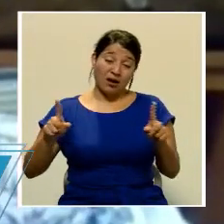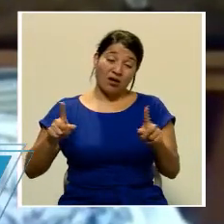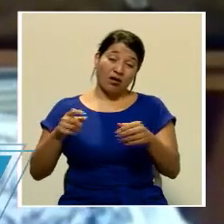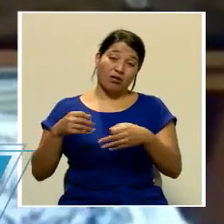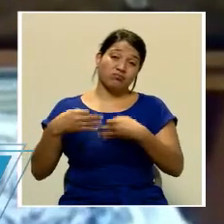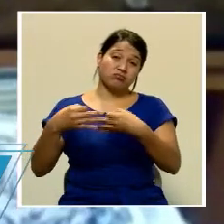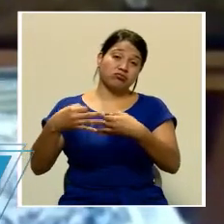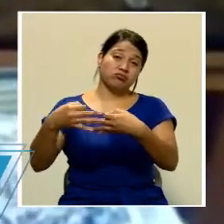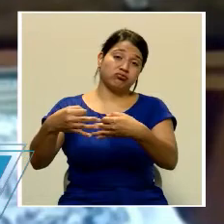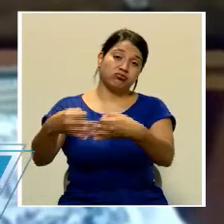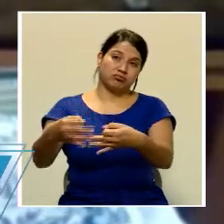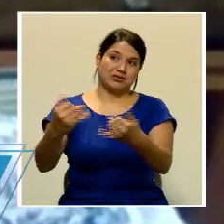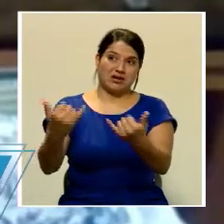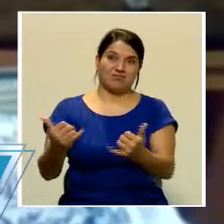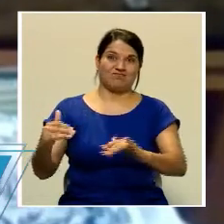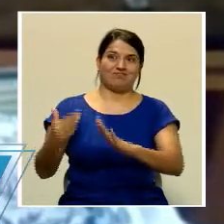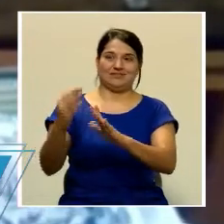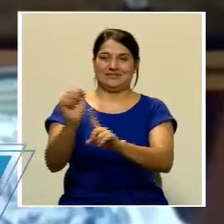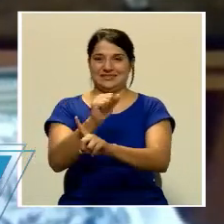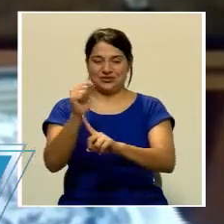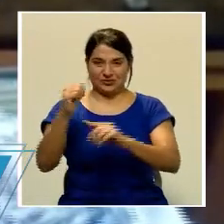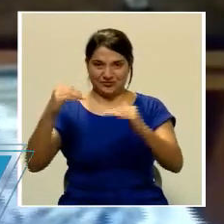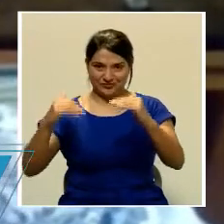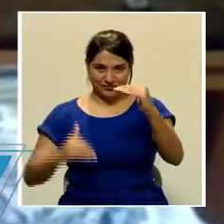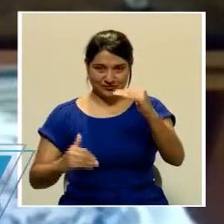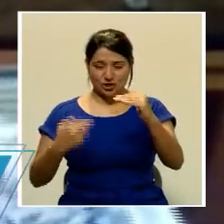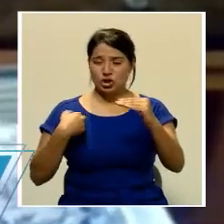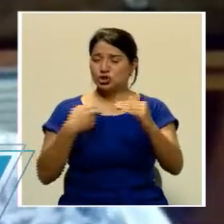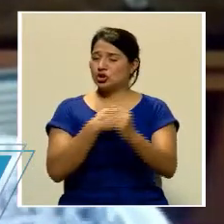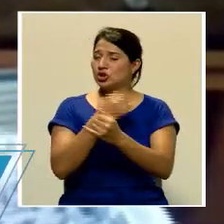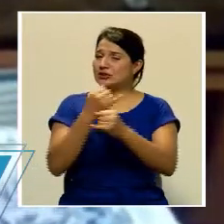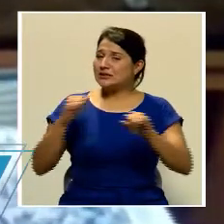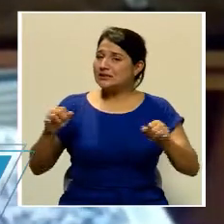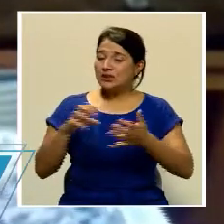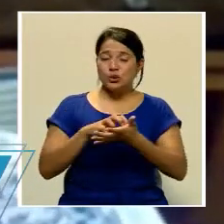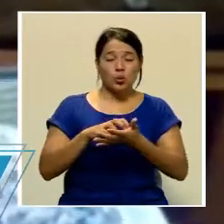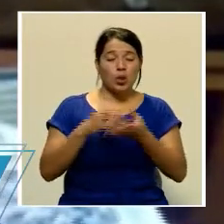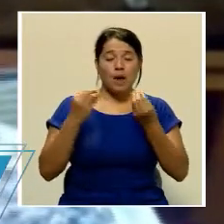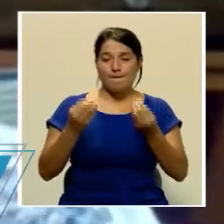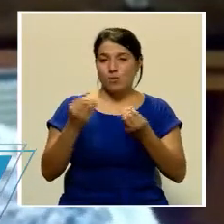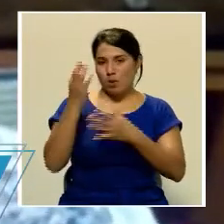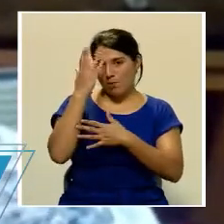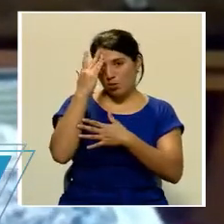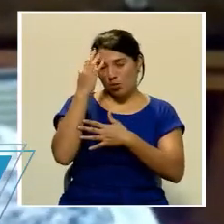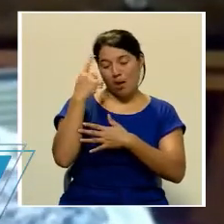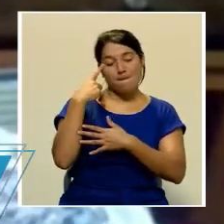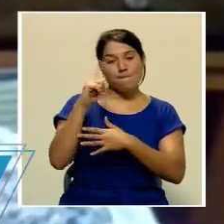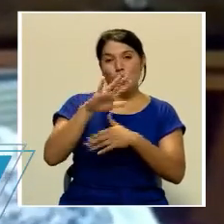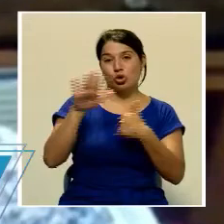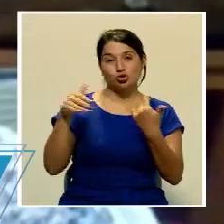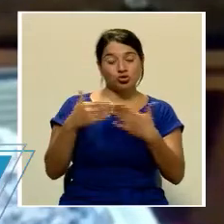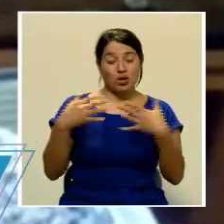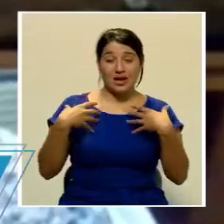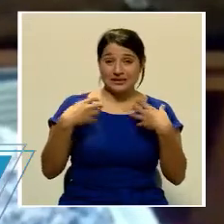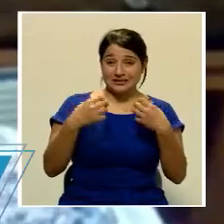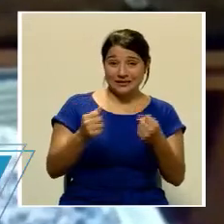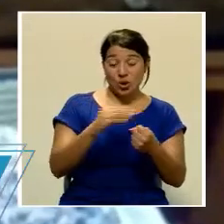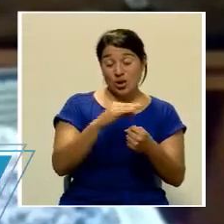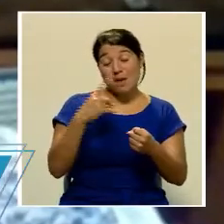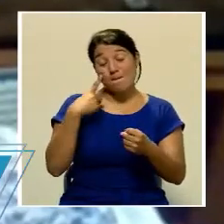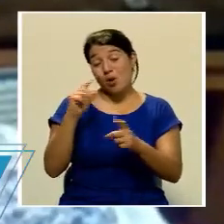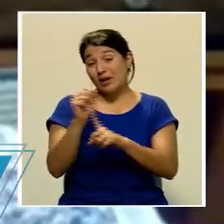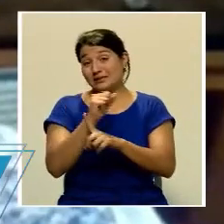ahora estamos muy preocupados, sin duda, estamos muy preocupados por toda la parte de salud y por la